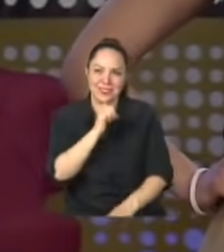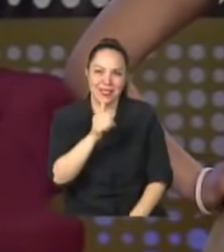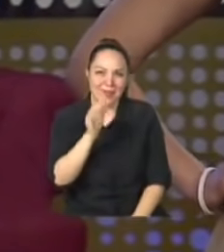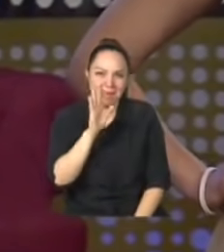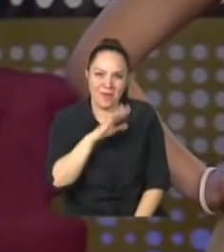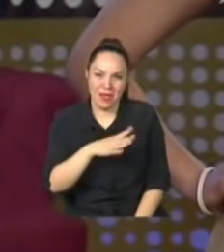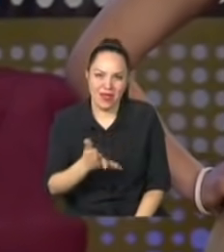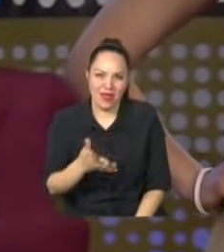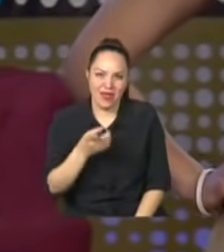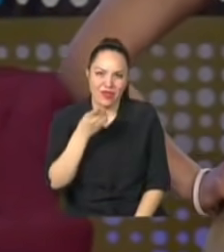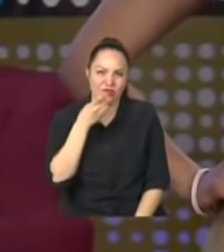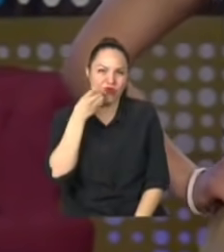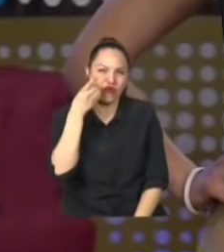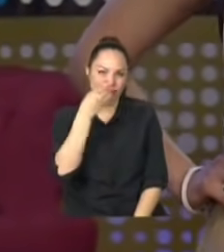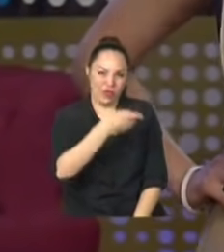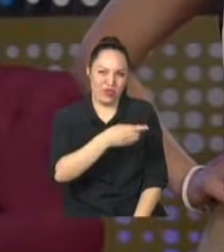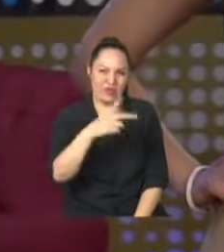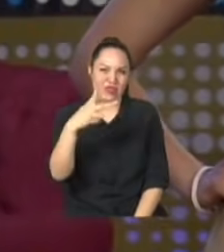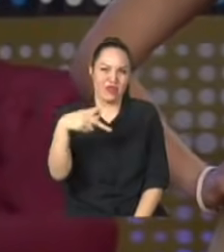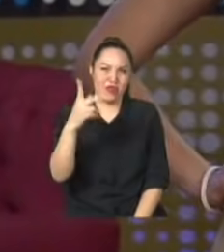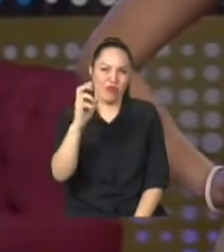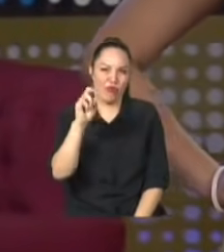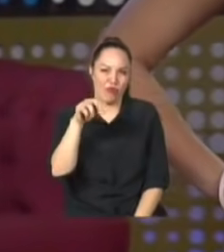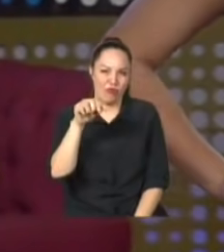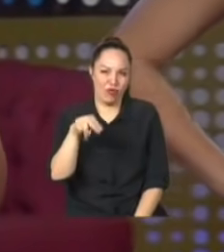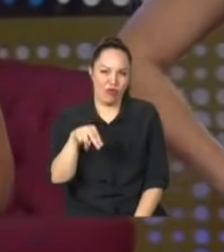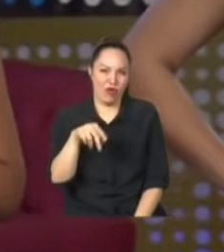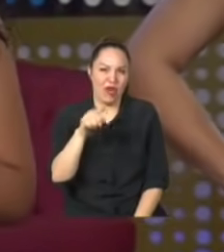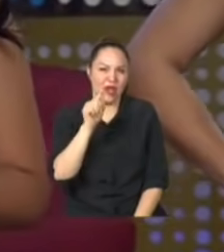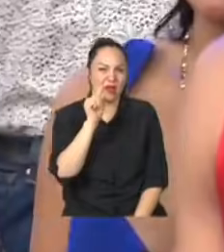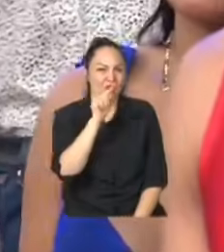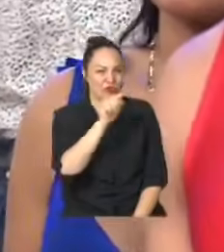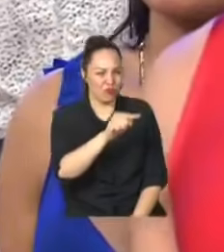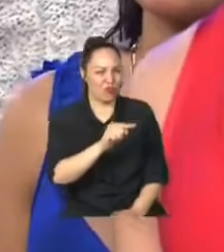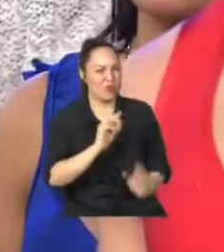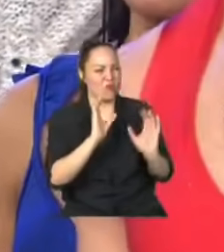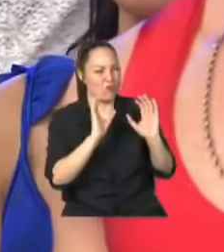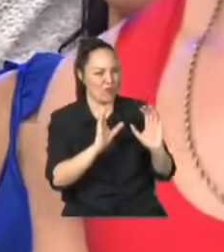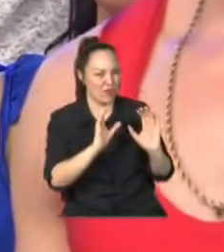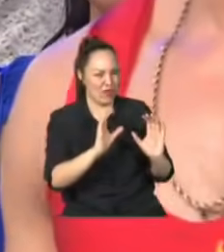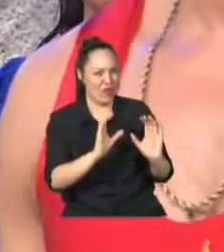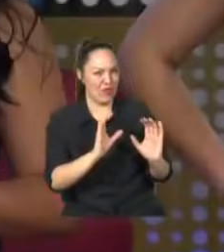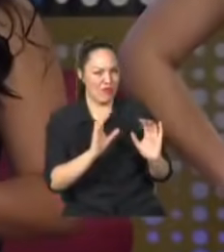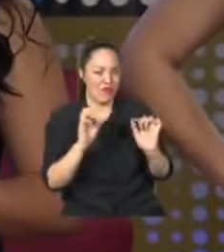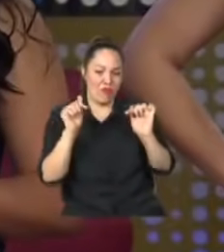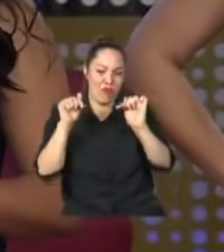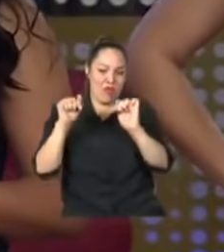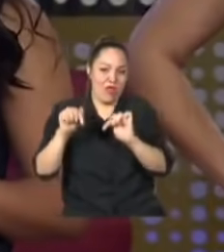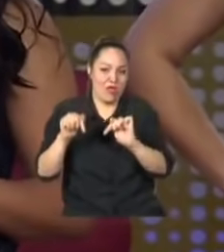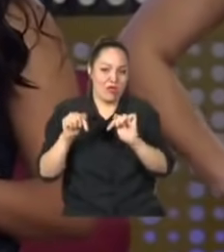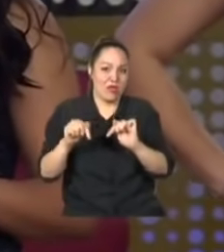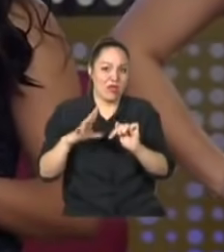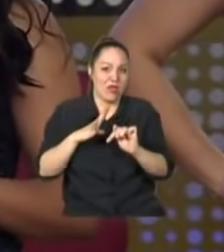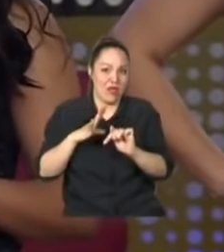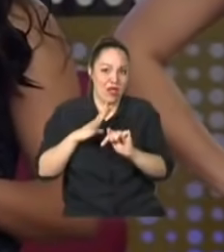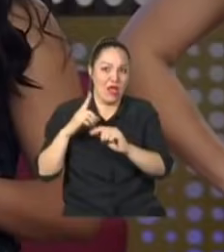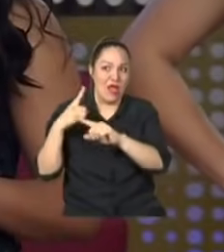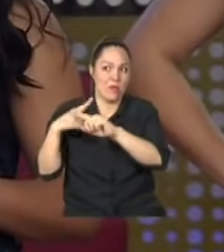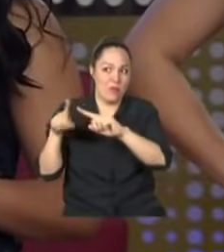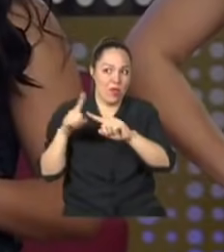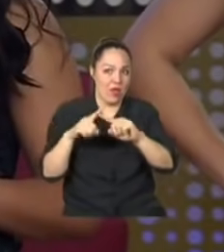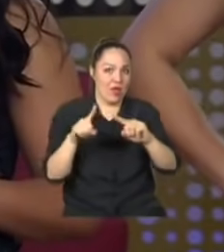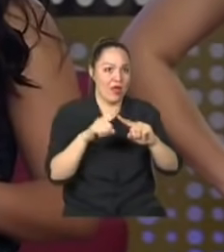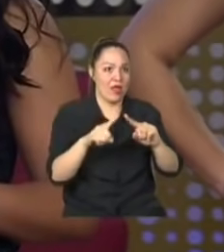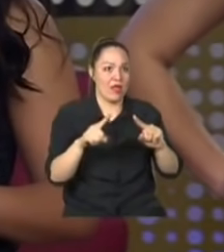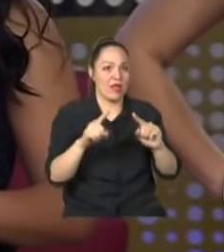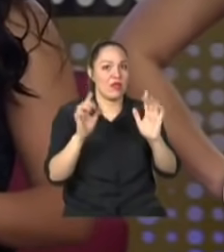te digo una cosa, Conan. No puedo que te pongas con cuidado, ¿no? Porque aquí hay varios franceses